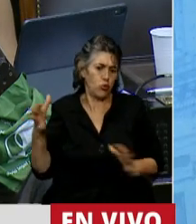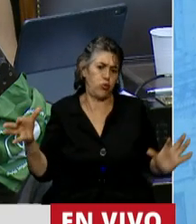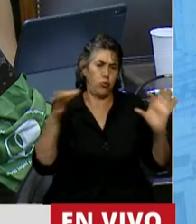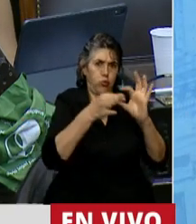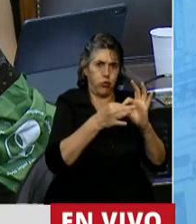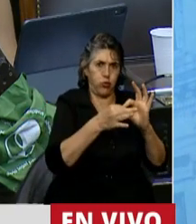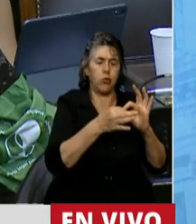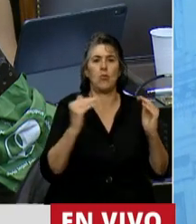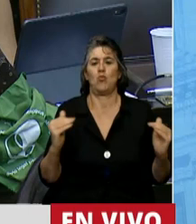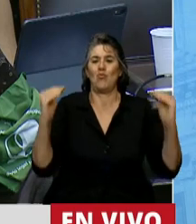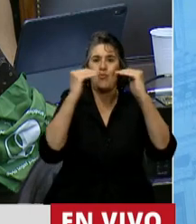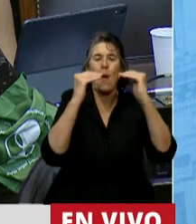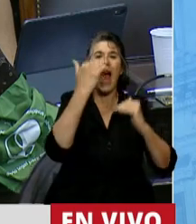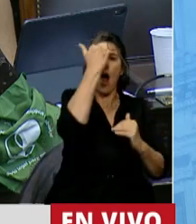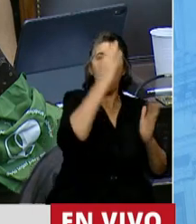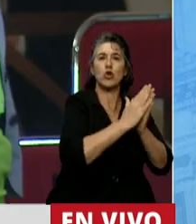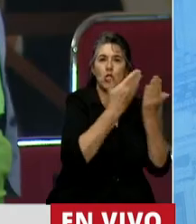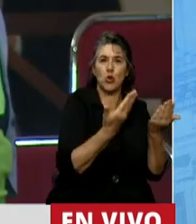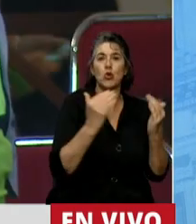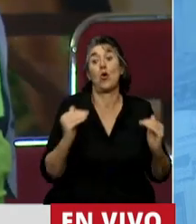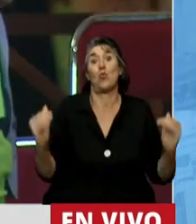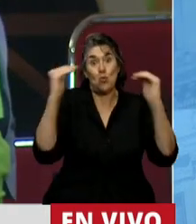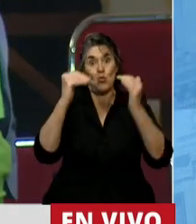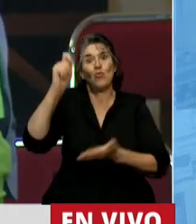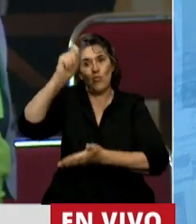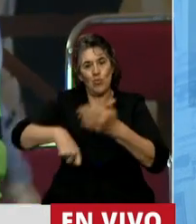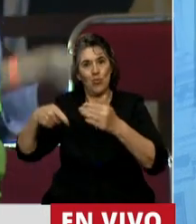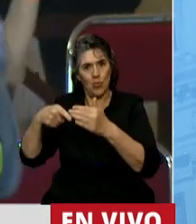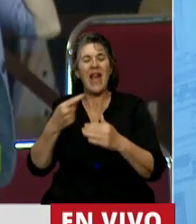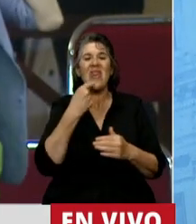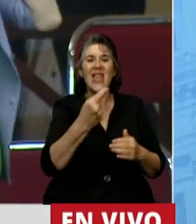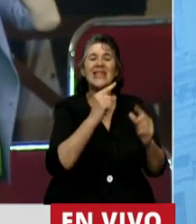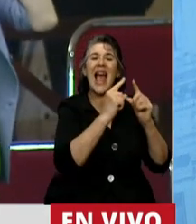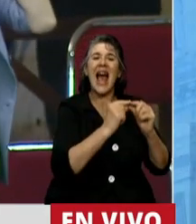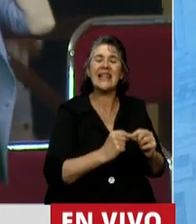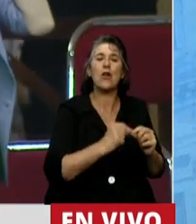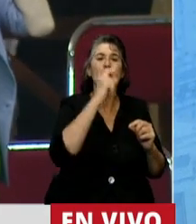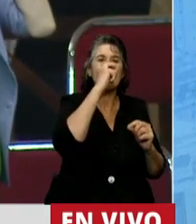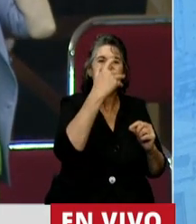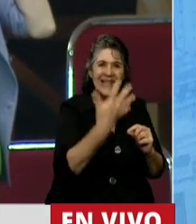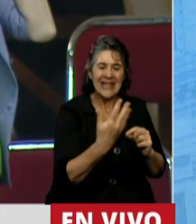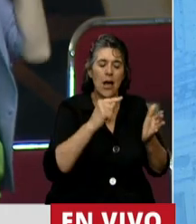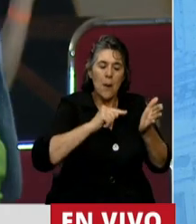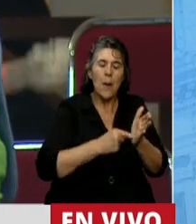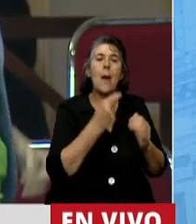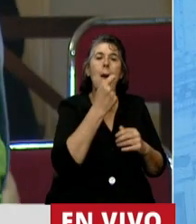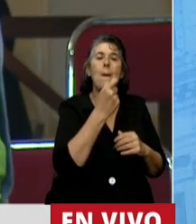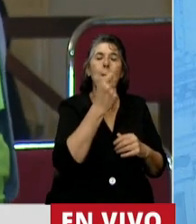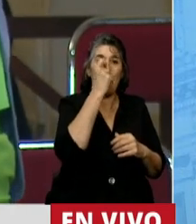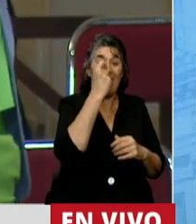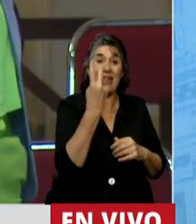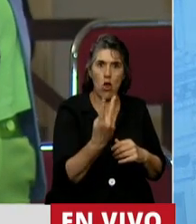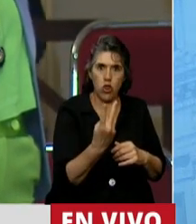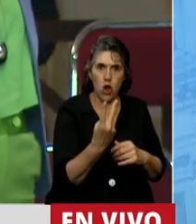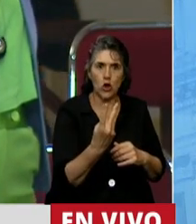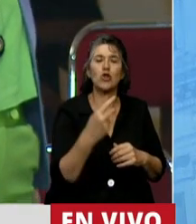y que por ende tienen jerarquía constitucional, que están establecidos en el artículo 75, inciso 22 de nuestra Carta Magna y que son